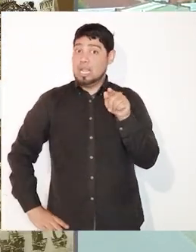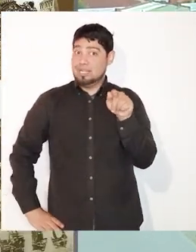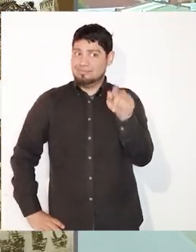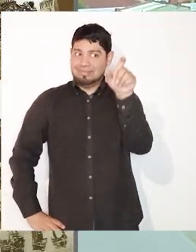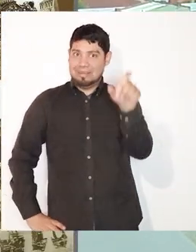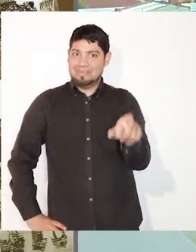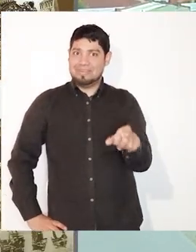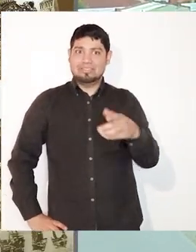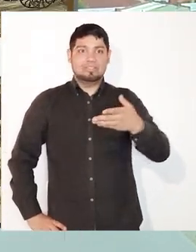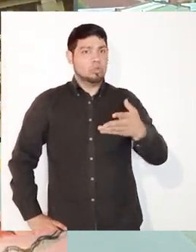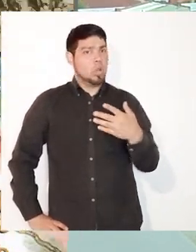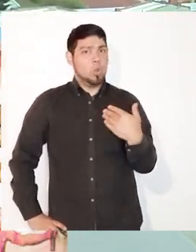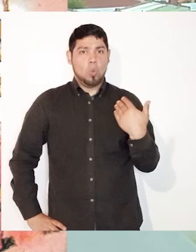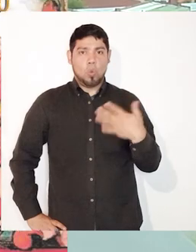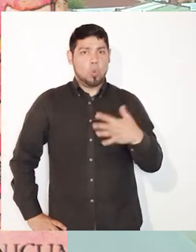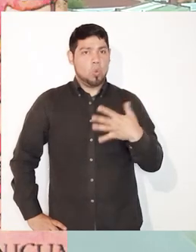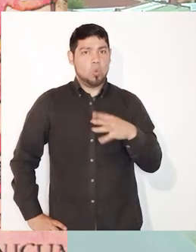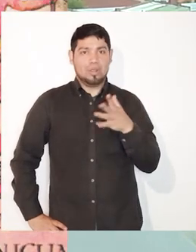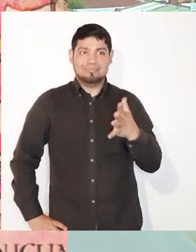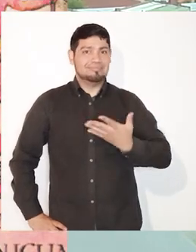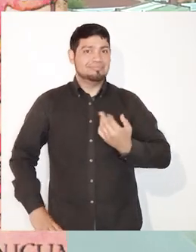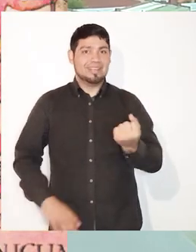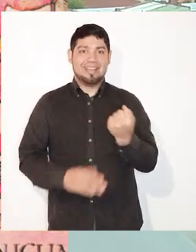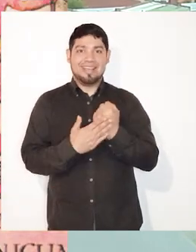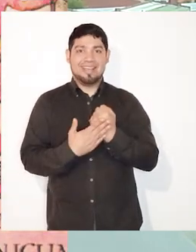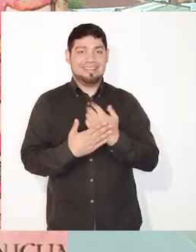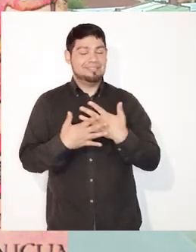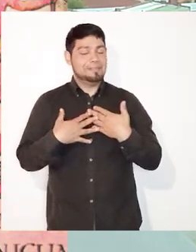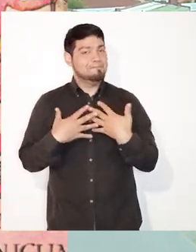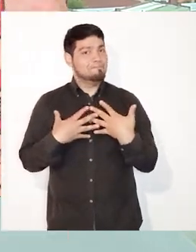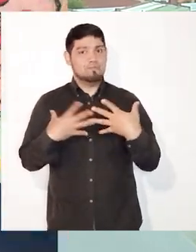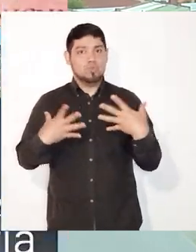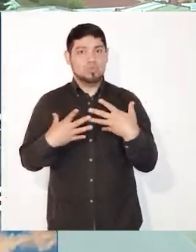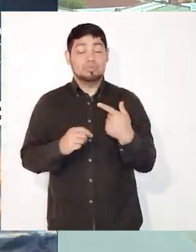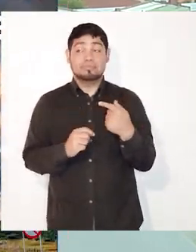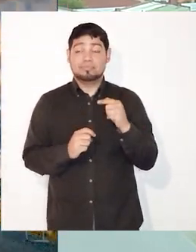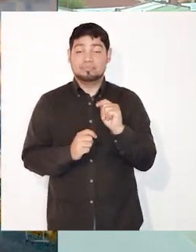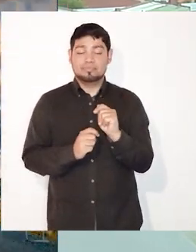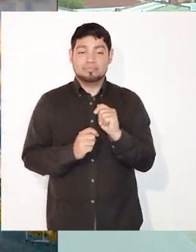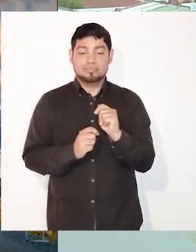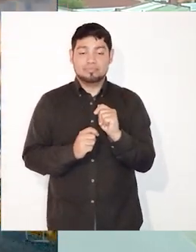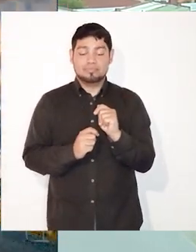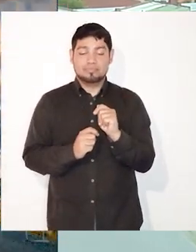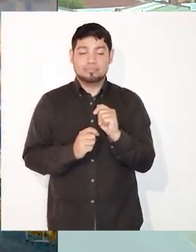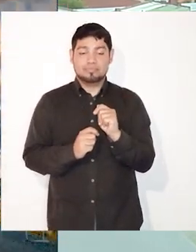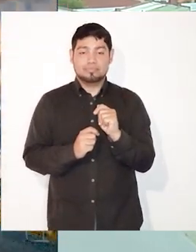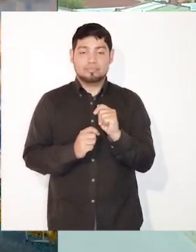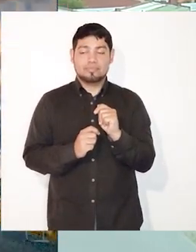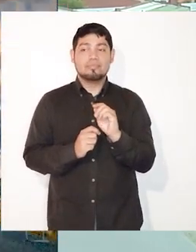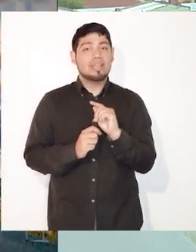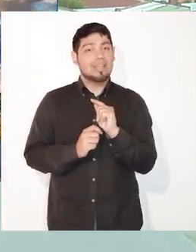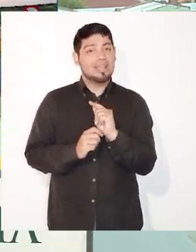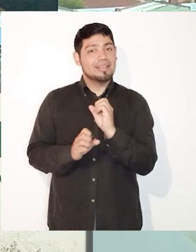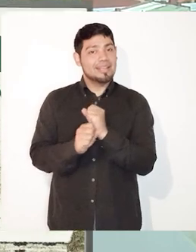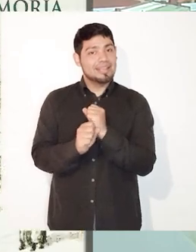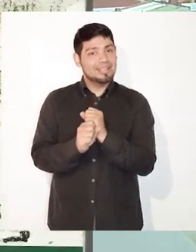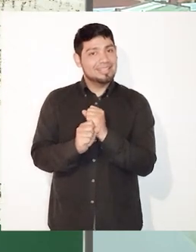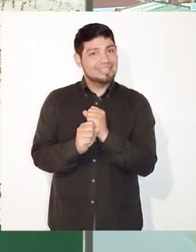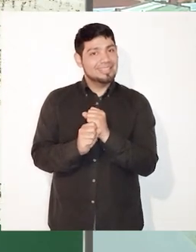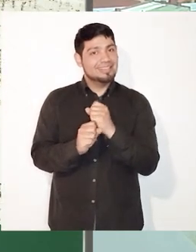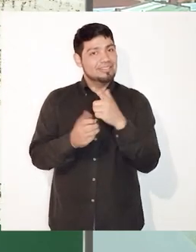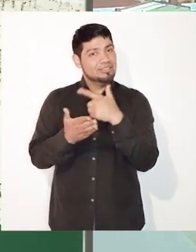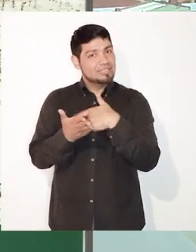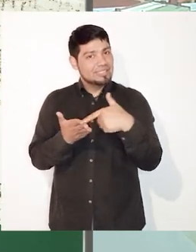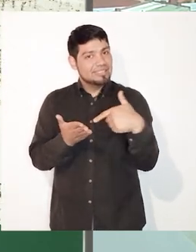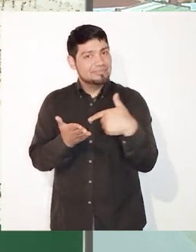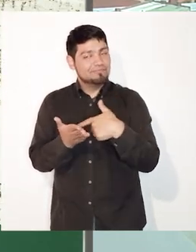Ahí entonces tengo la mayor influencia, pero también la producción literaria